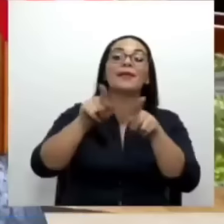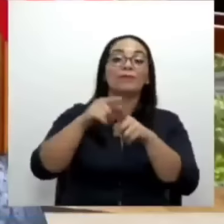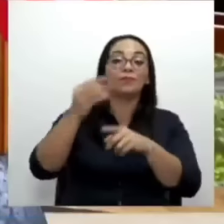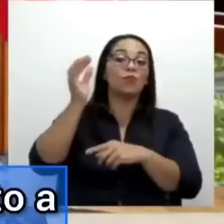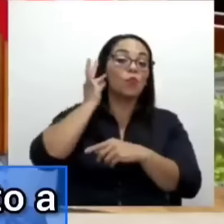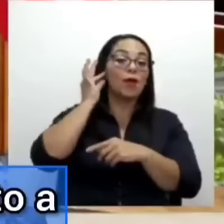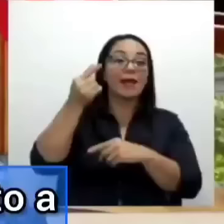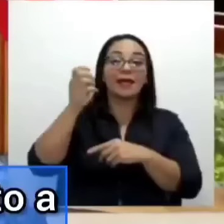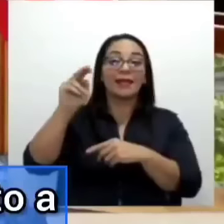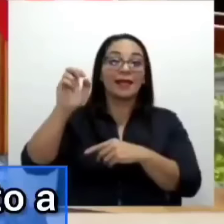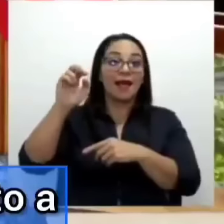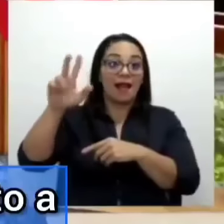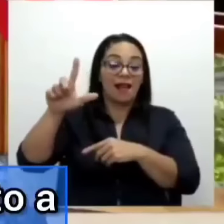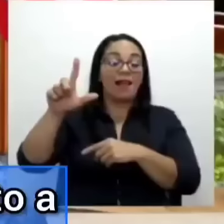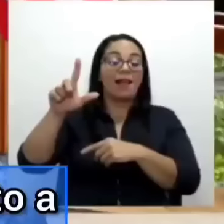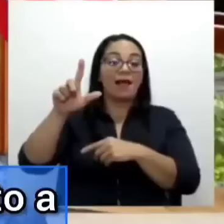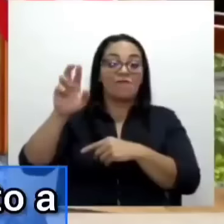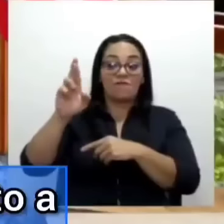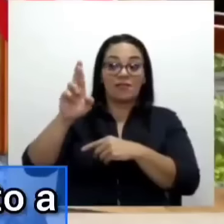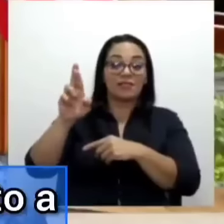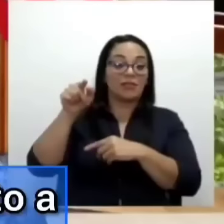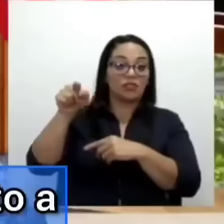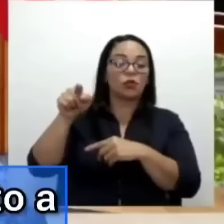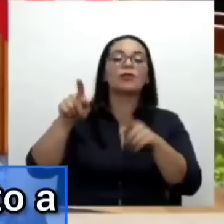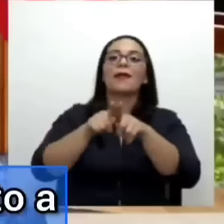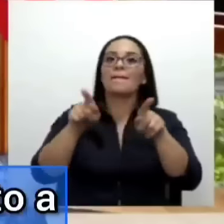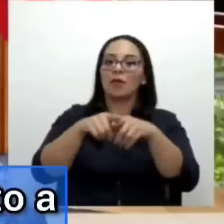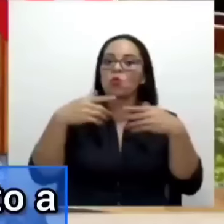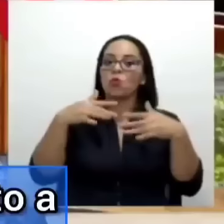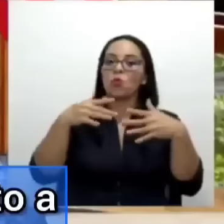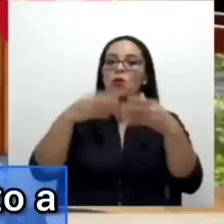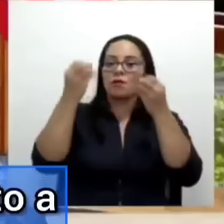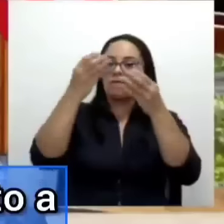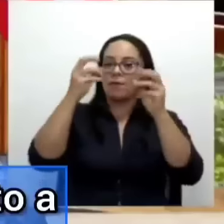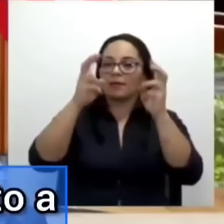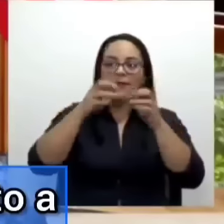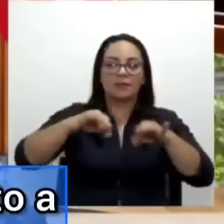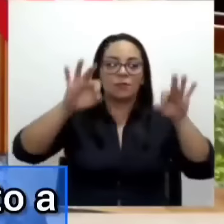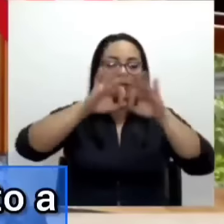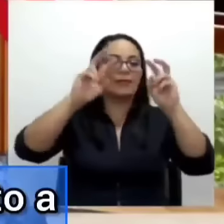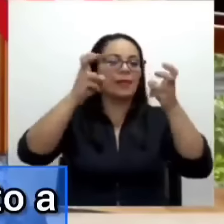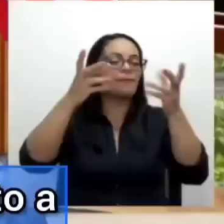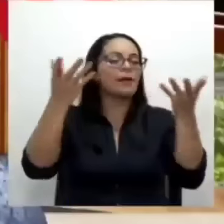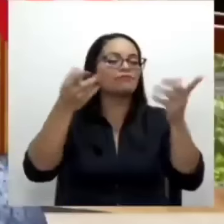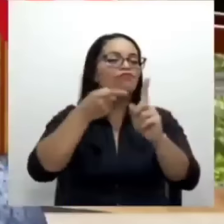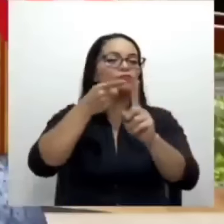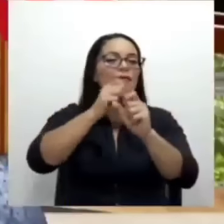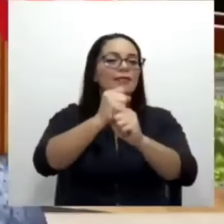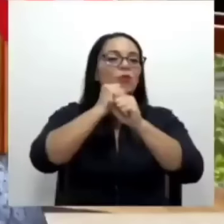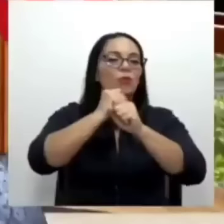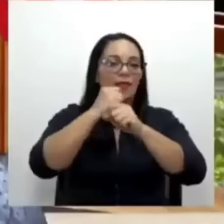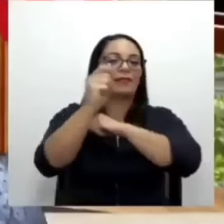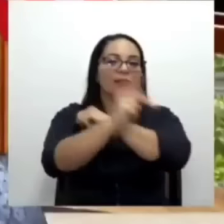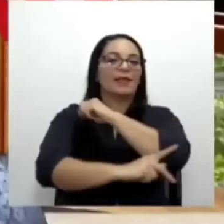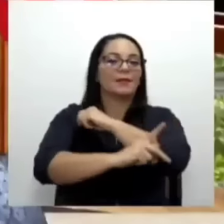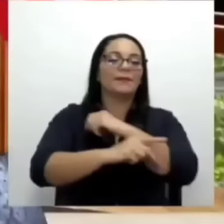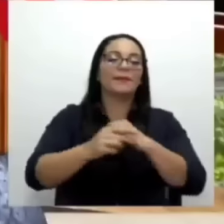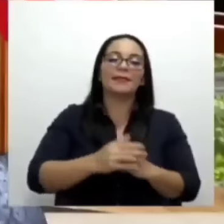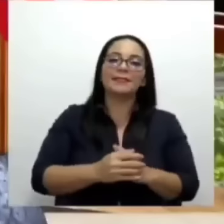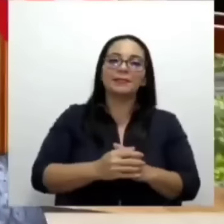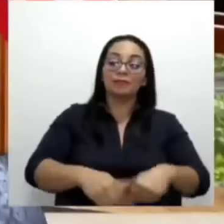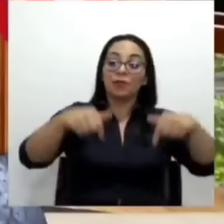dar anuncios importantísimos con respecto a nuestra seguridad nacional. Hoy es